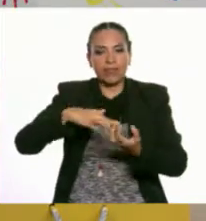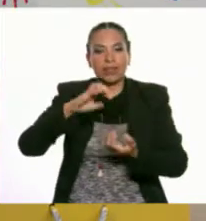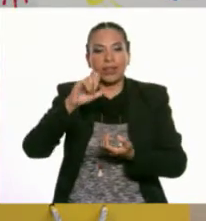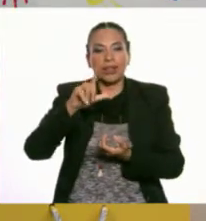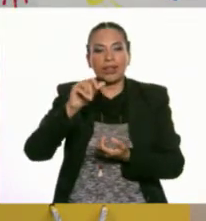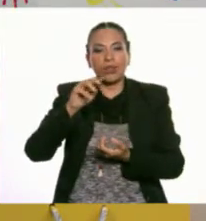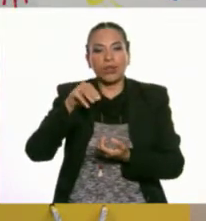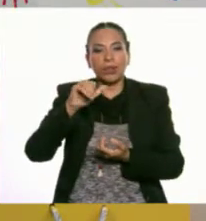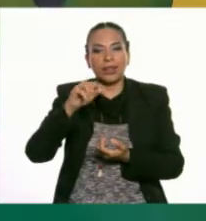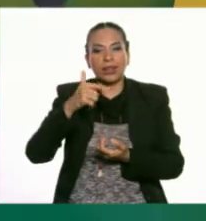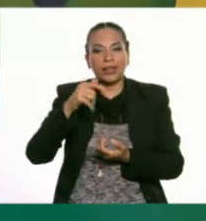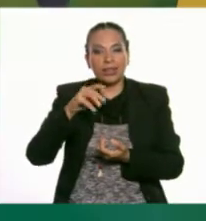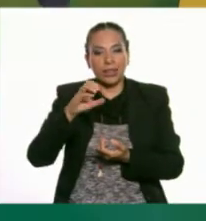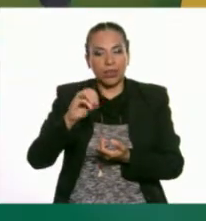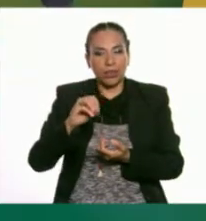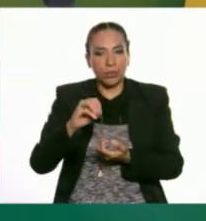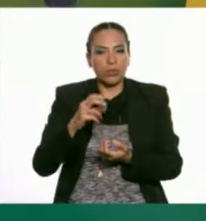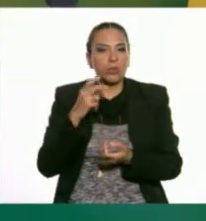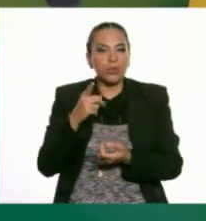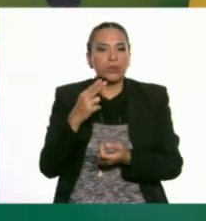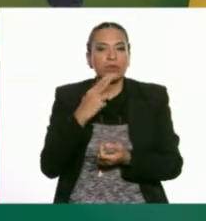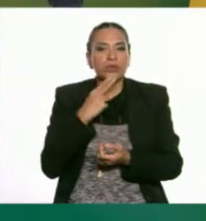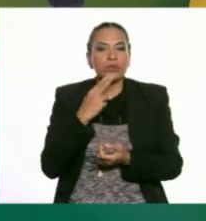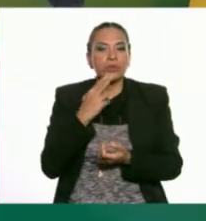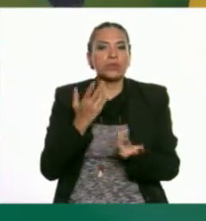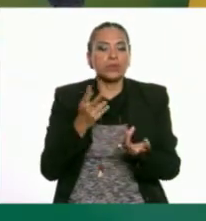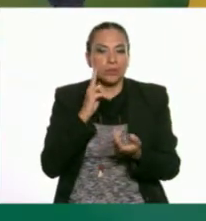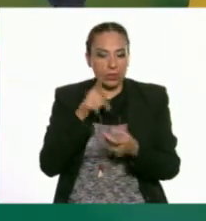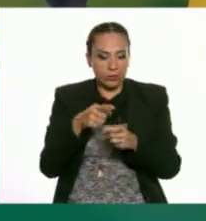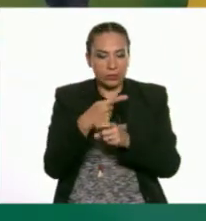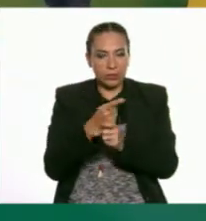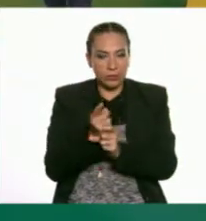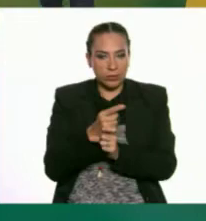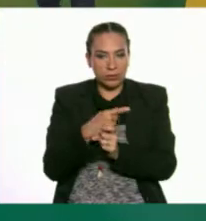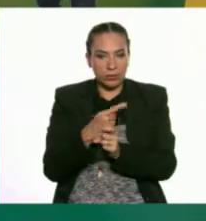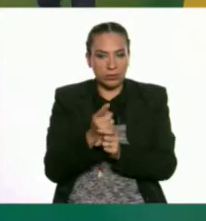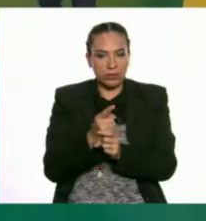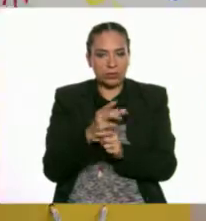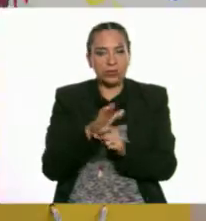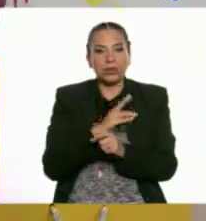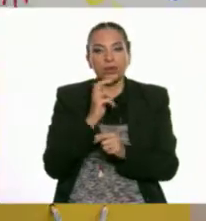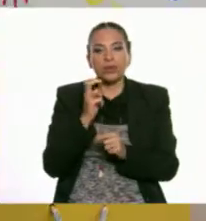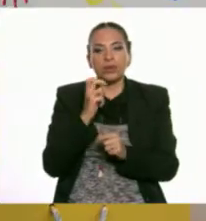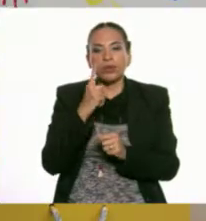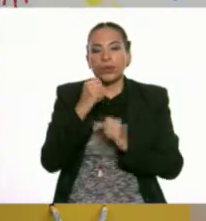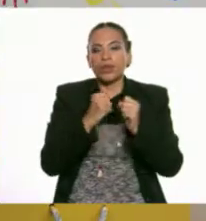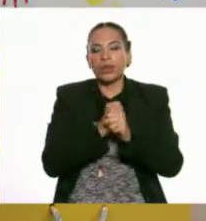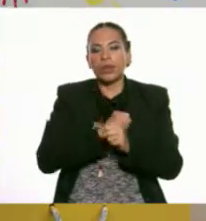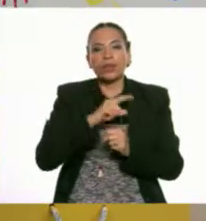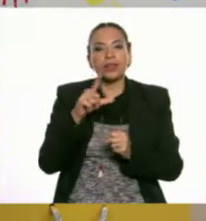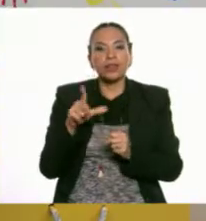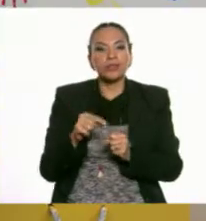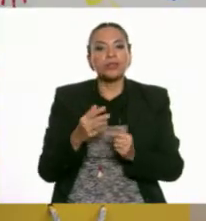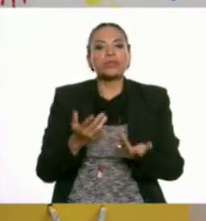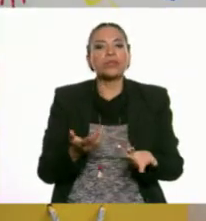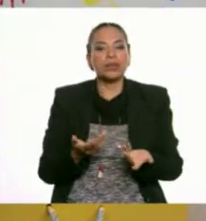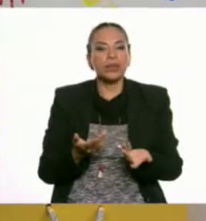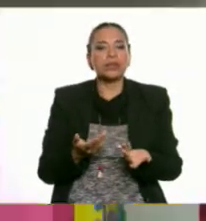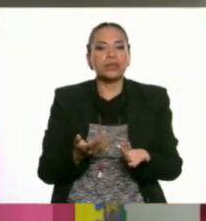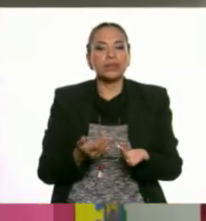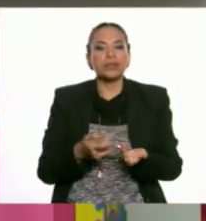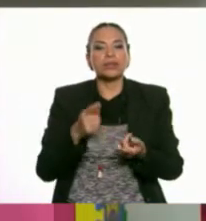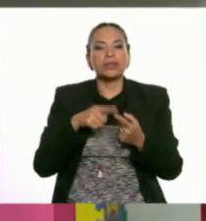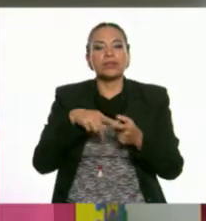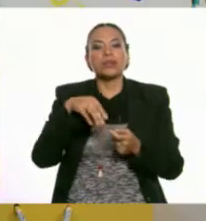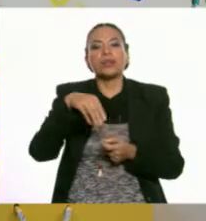electromagnético. Justamente eso, lo cual afectaba a la brújula. Pero y después de él, un año después, ¿a quién vimos? A